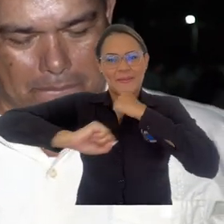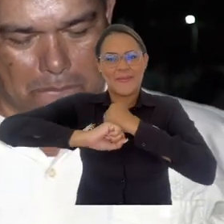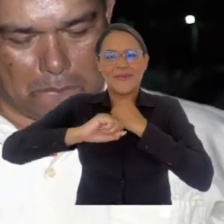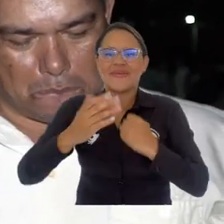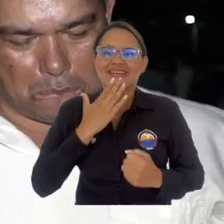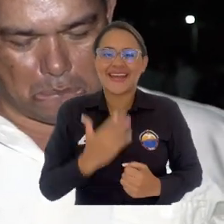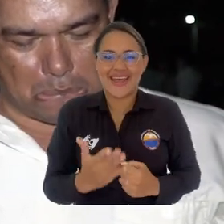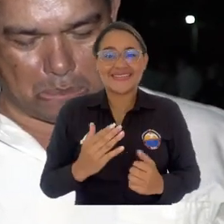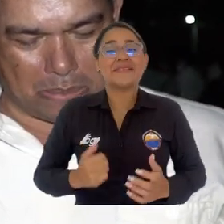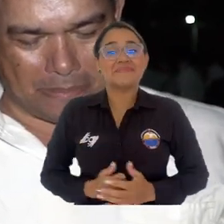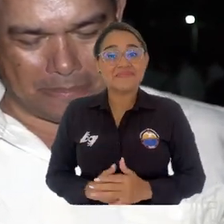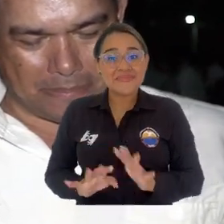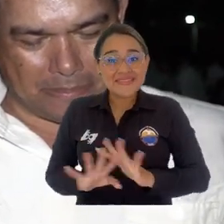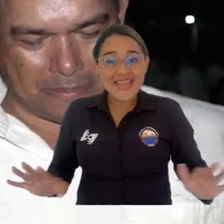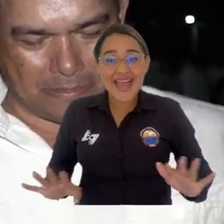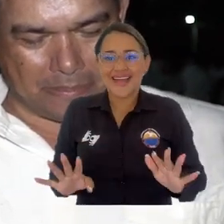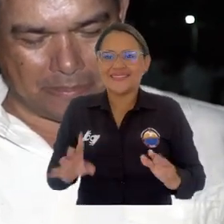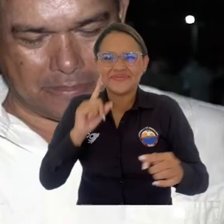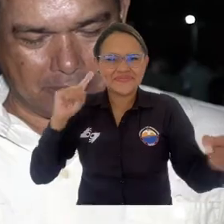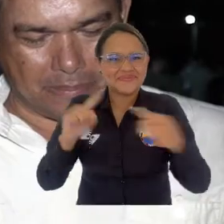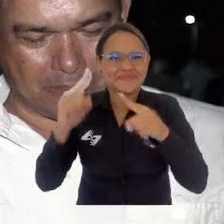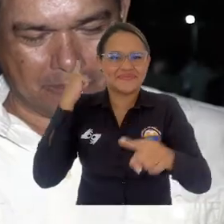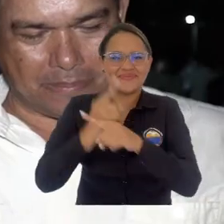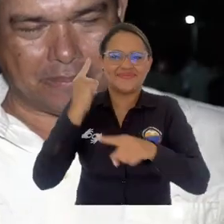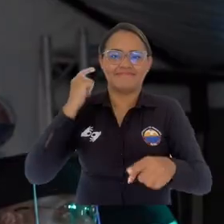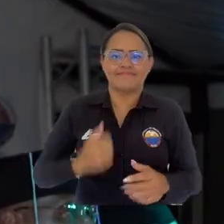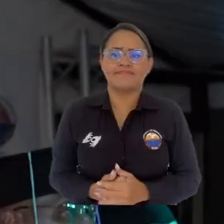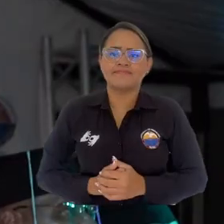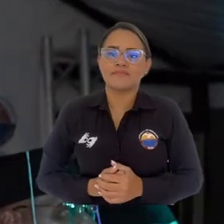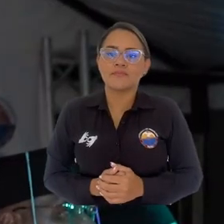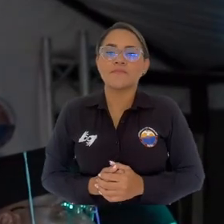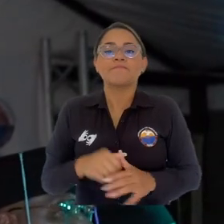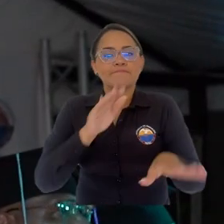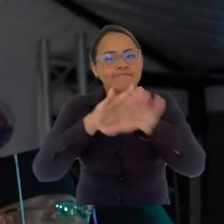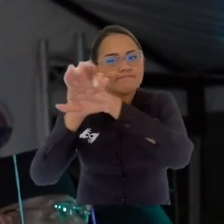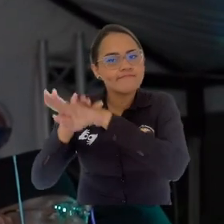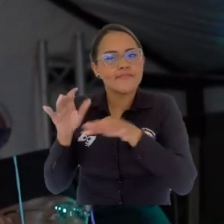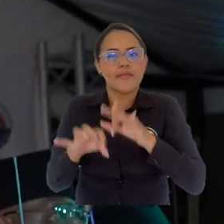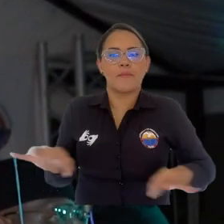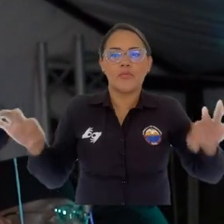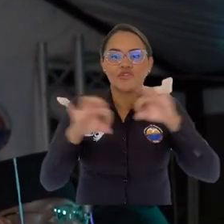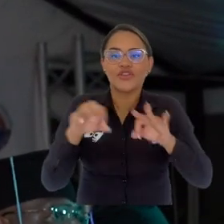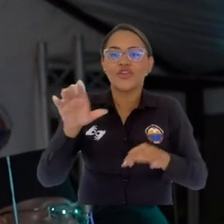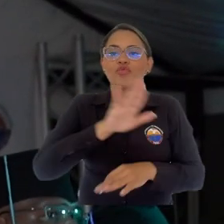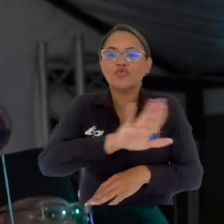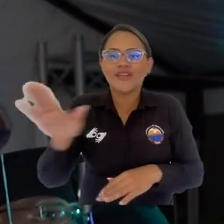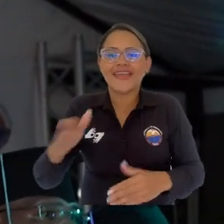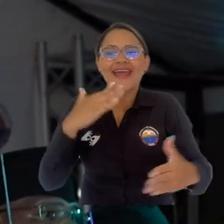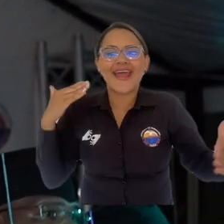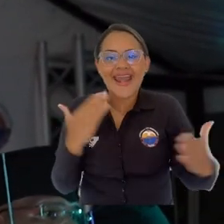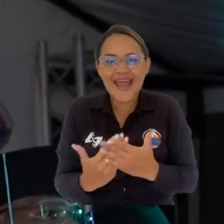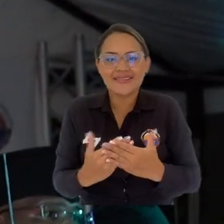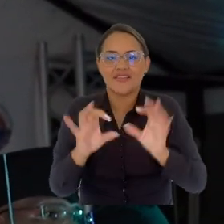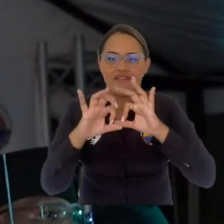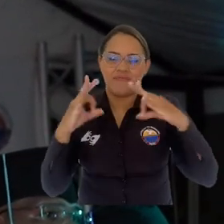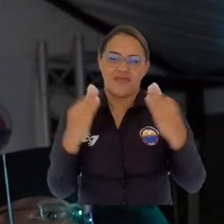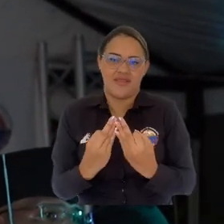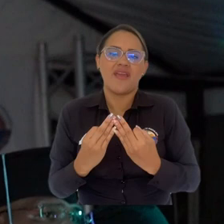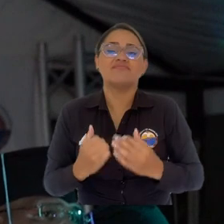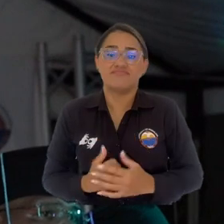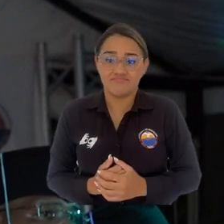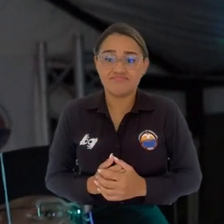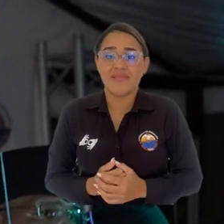apoyo que me brindaron para lograr mi objetivo sean agradecidos con su familia Con quienes los apoyaron en esos duros